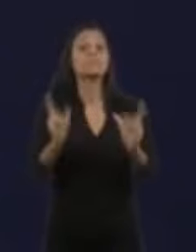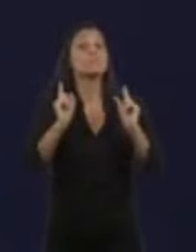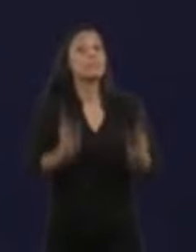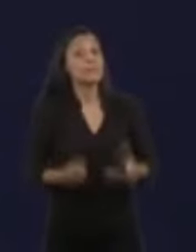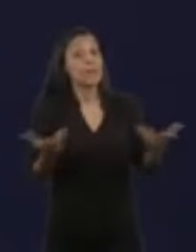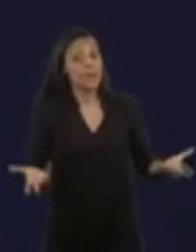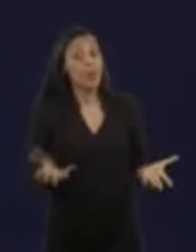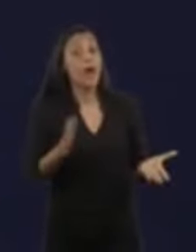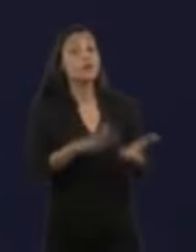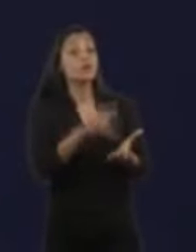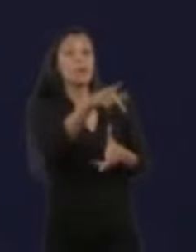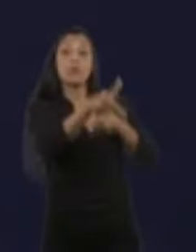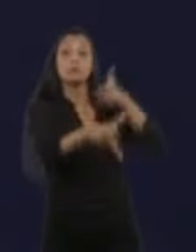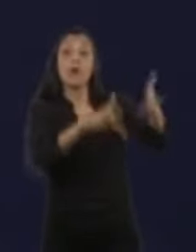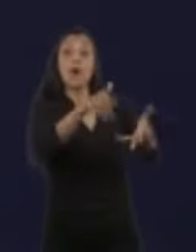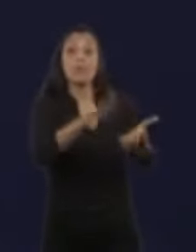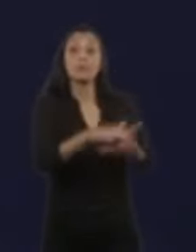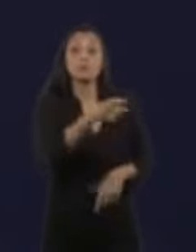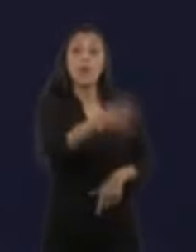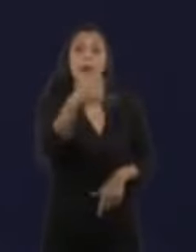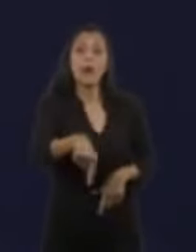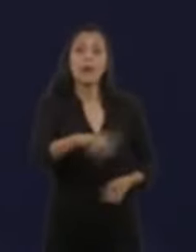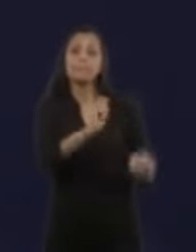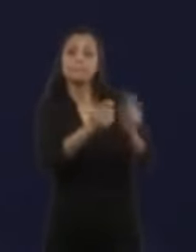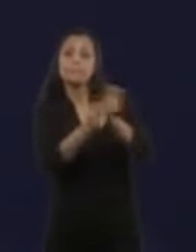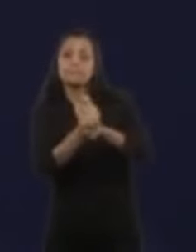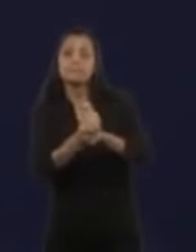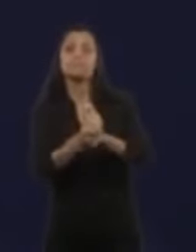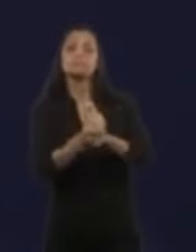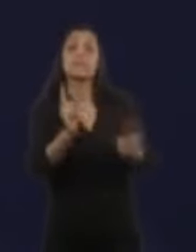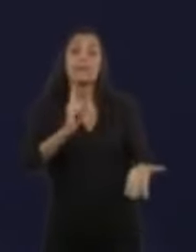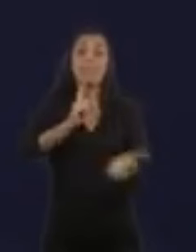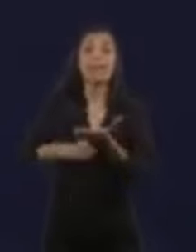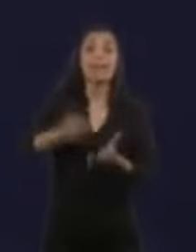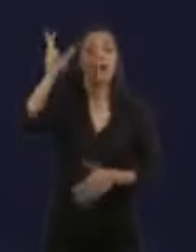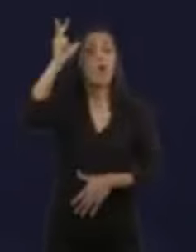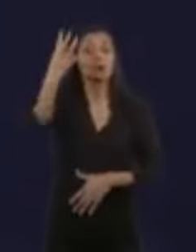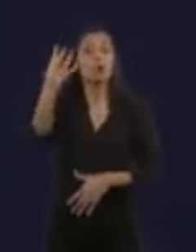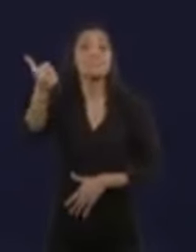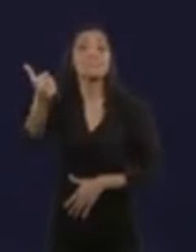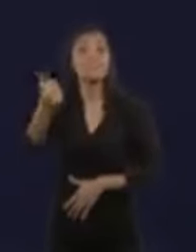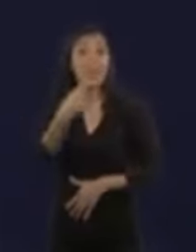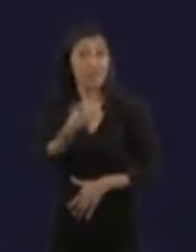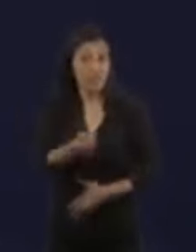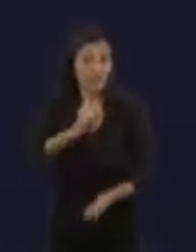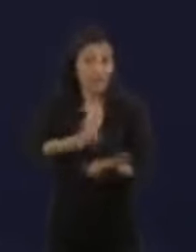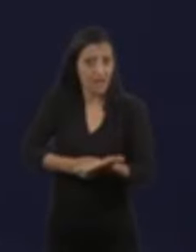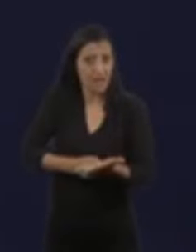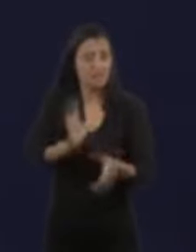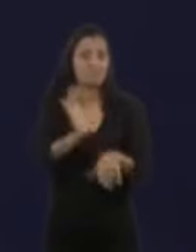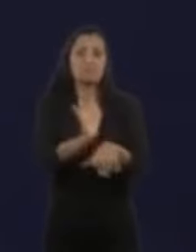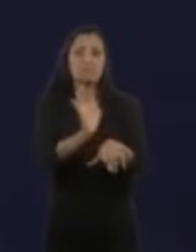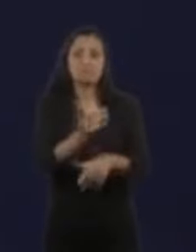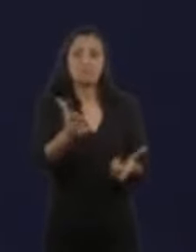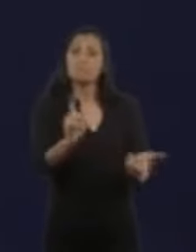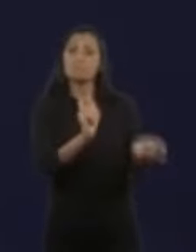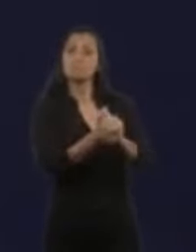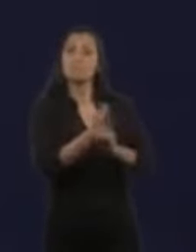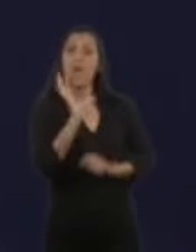que me hablas de los cambios en las condiciones de los el decreto 846 Eh no cambió absolutamente